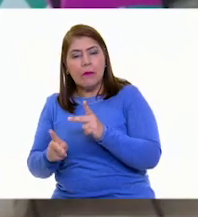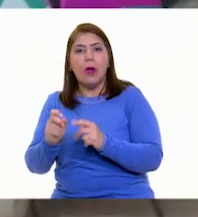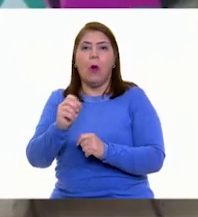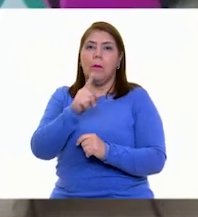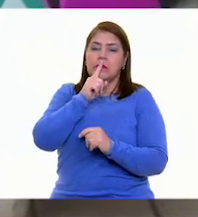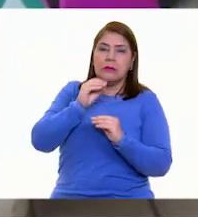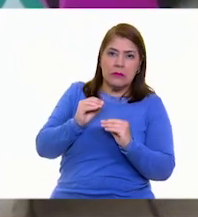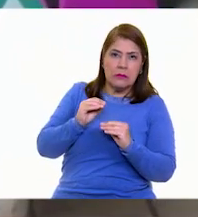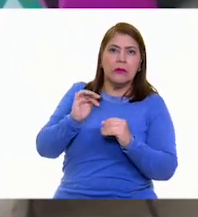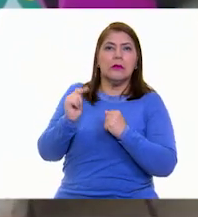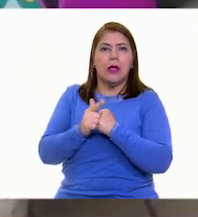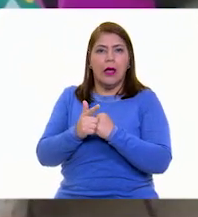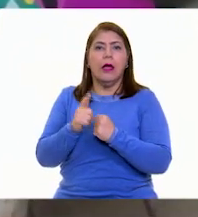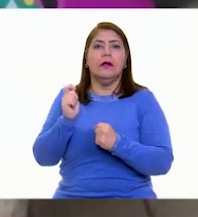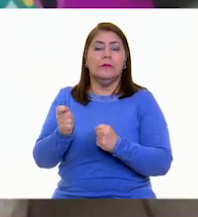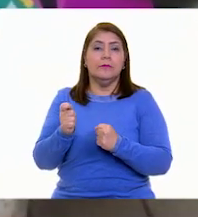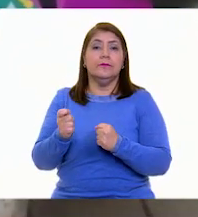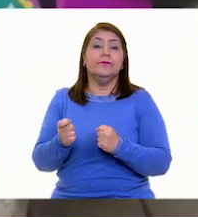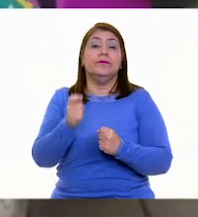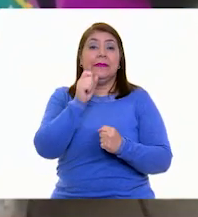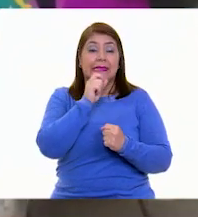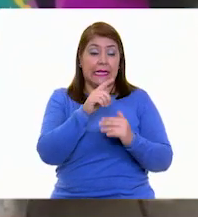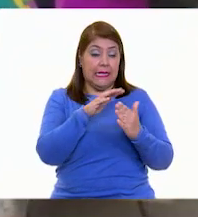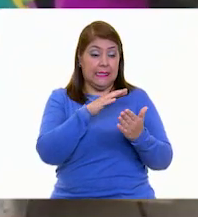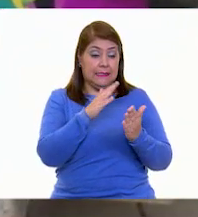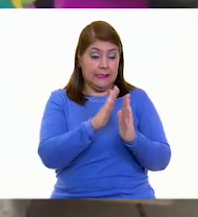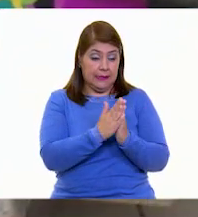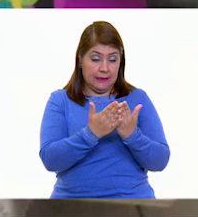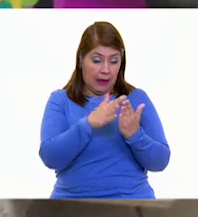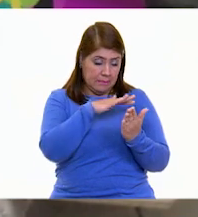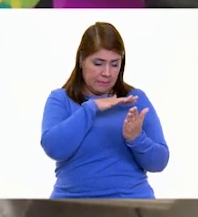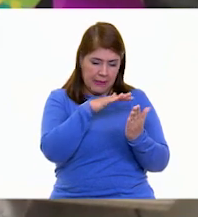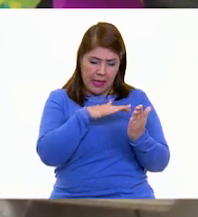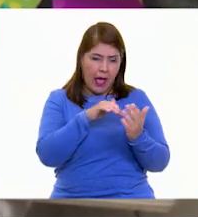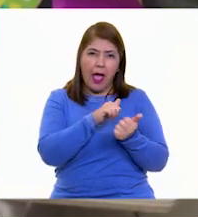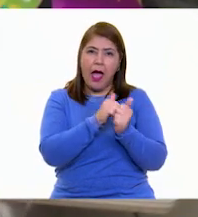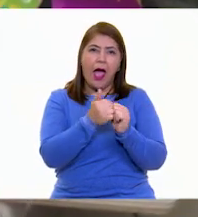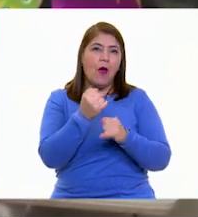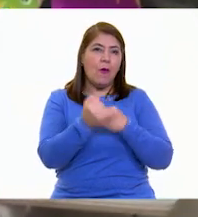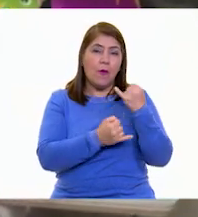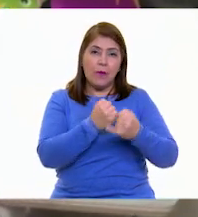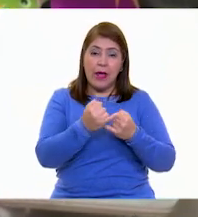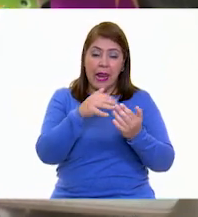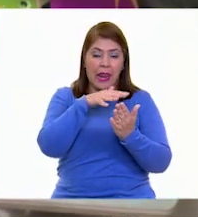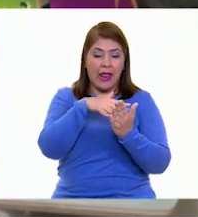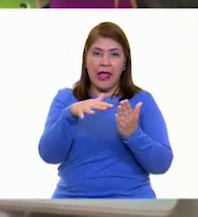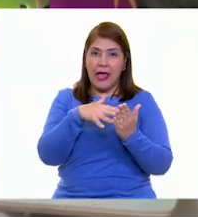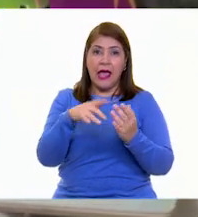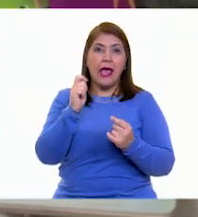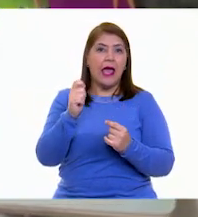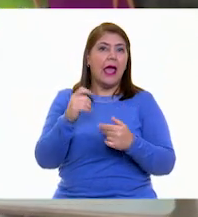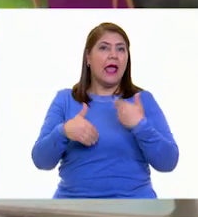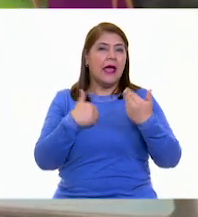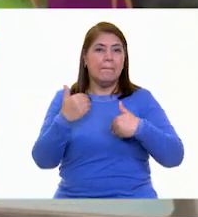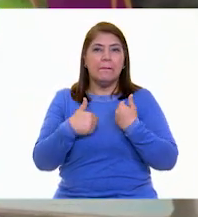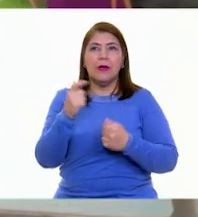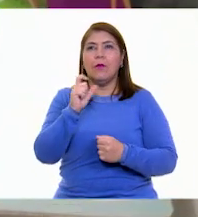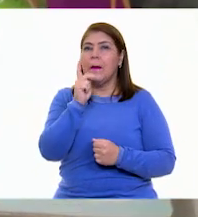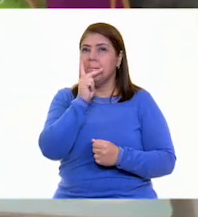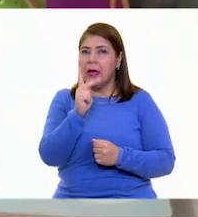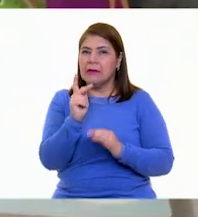silencios. Convertir la lectura en juego. Leer en voz alta es divertido cuando decimos las